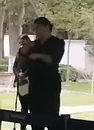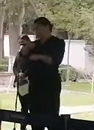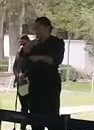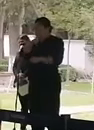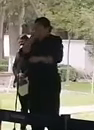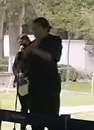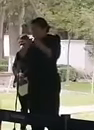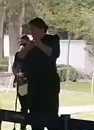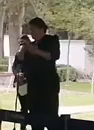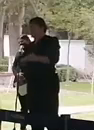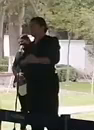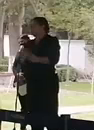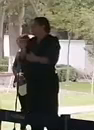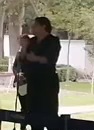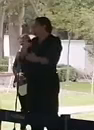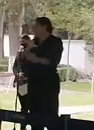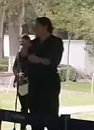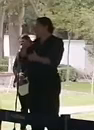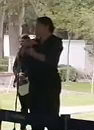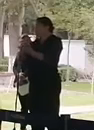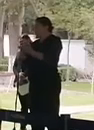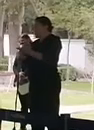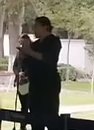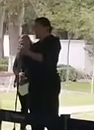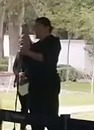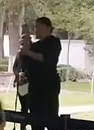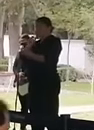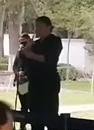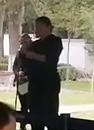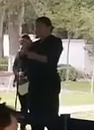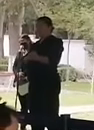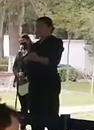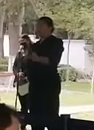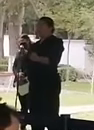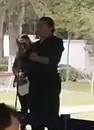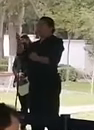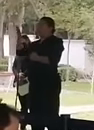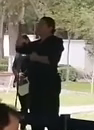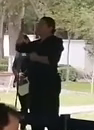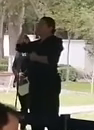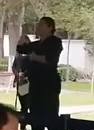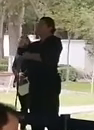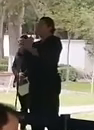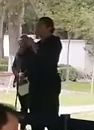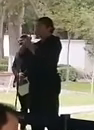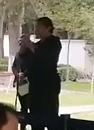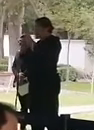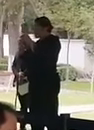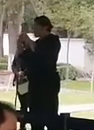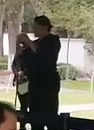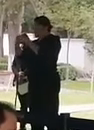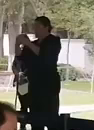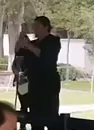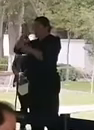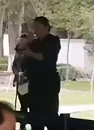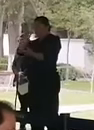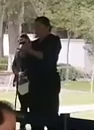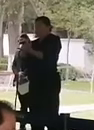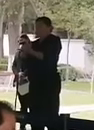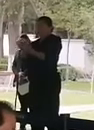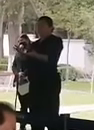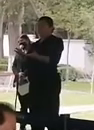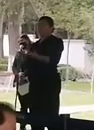si hay algún un programa específico, ya que han pasado muchos años, para poder legalizar a los vecinos